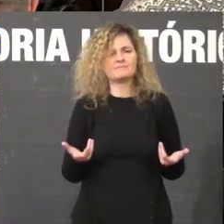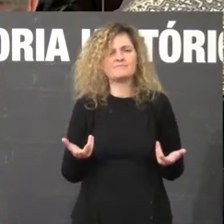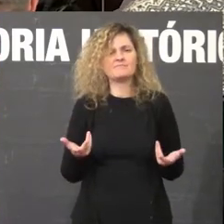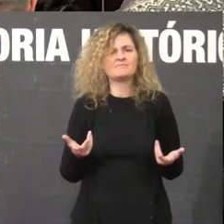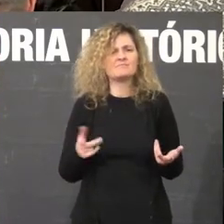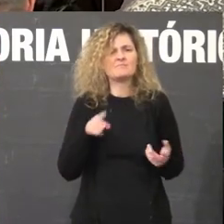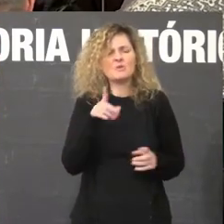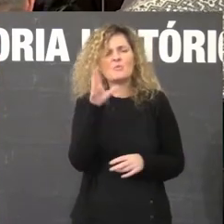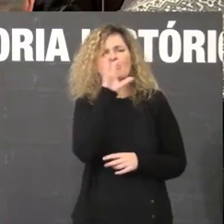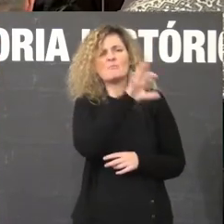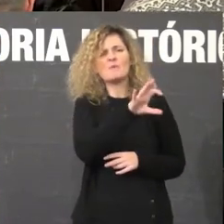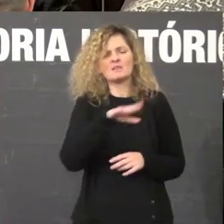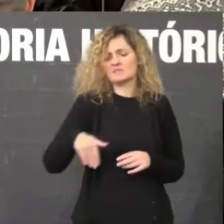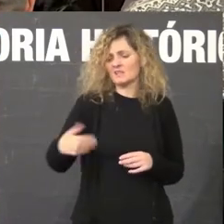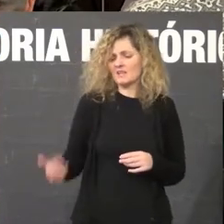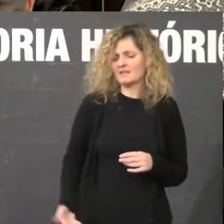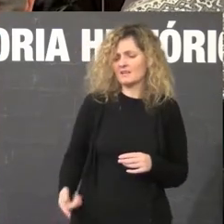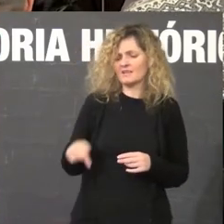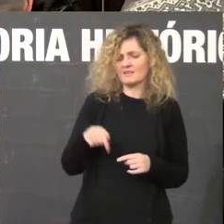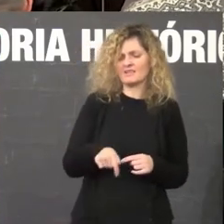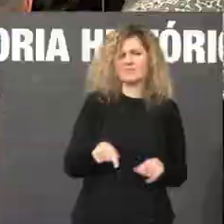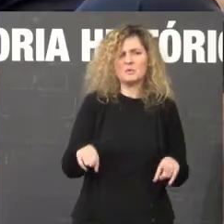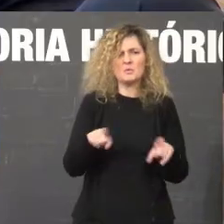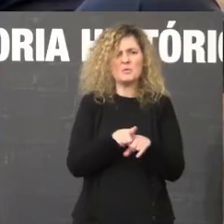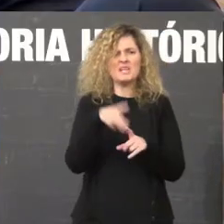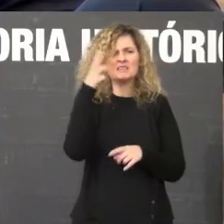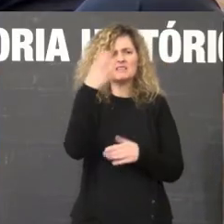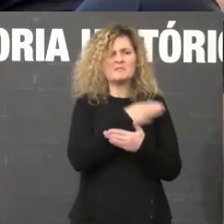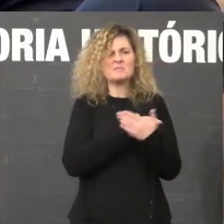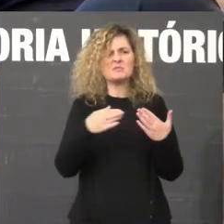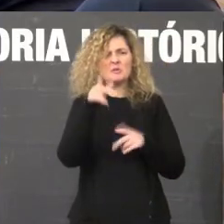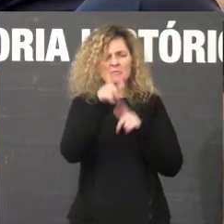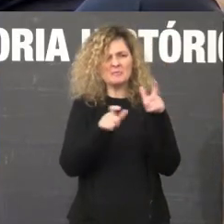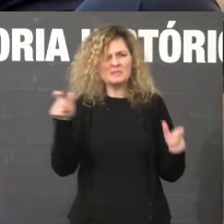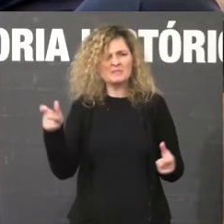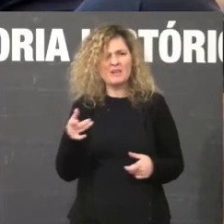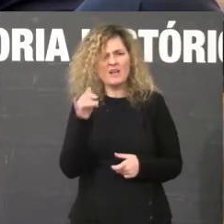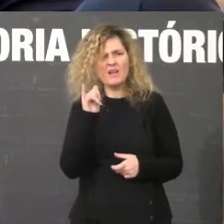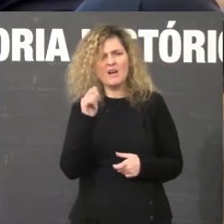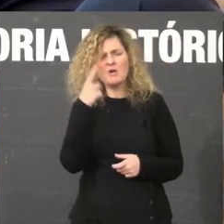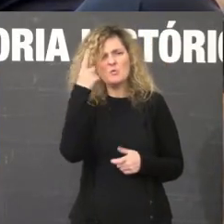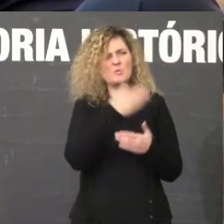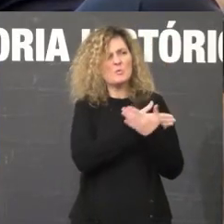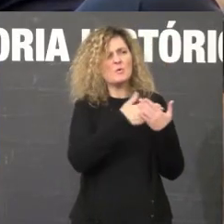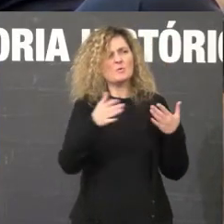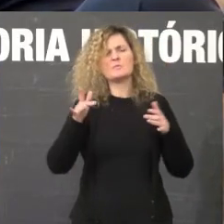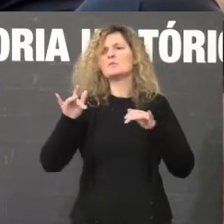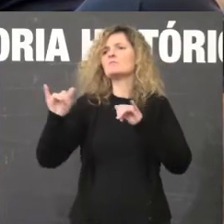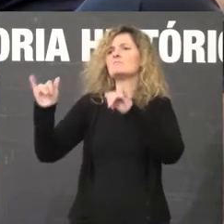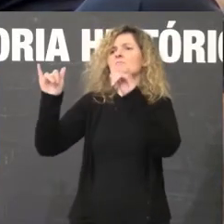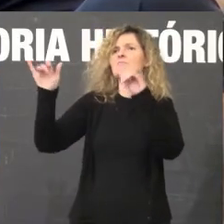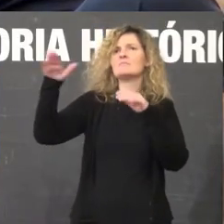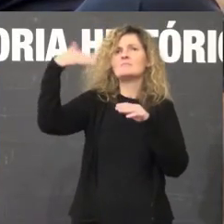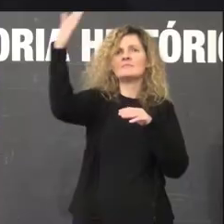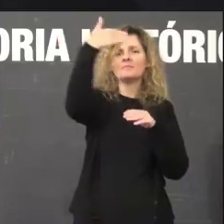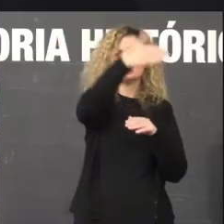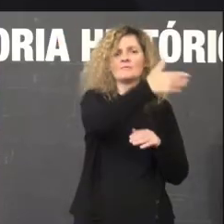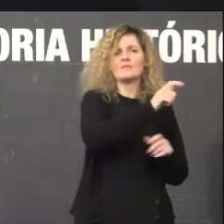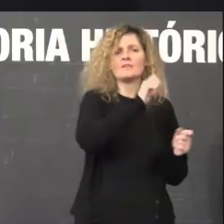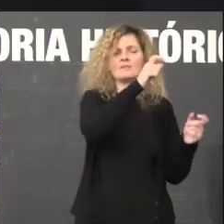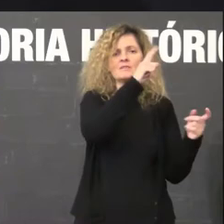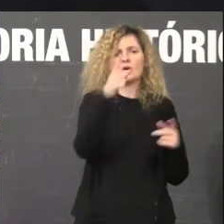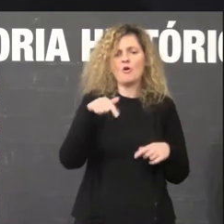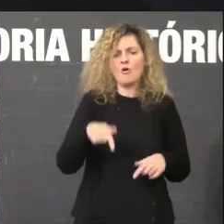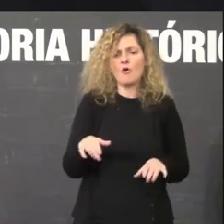É un país tan rico como este, que ten 3 millóns de persoas, e ten 1 millón por aí paseante, emigrante,